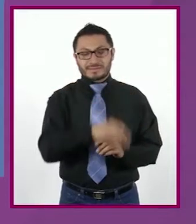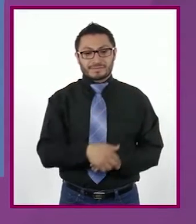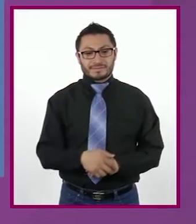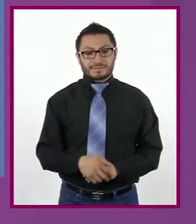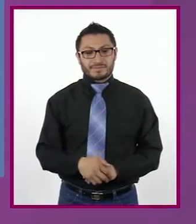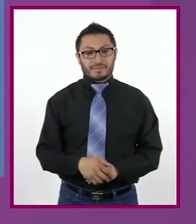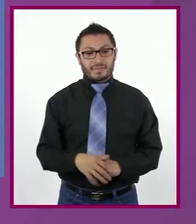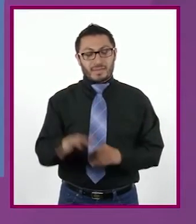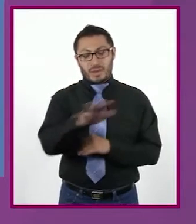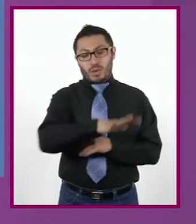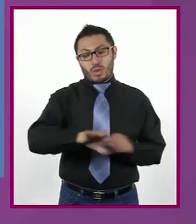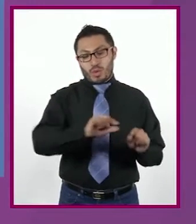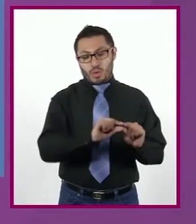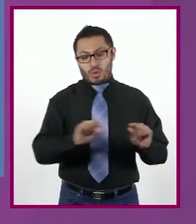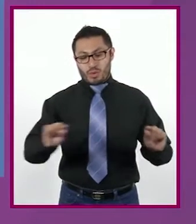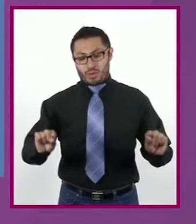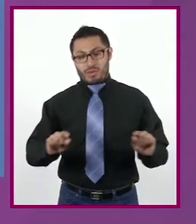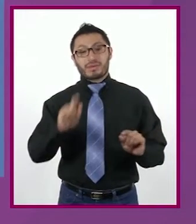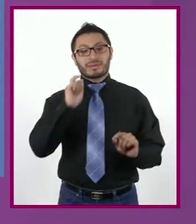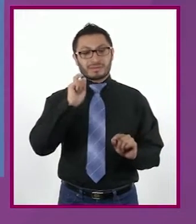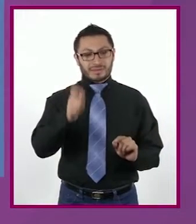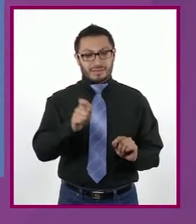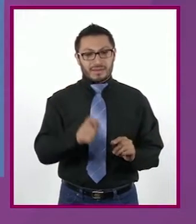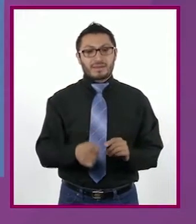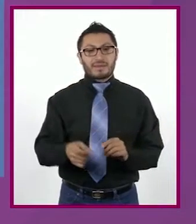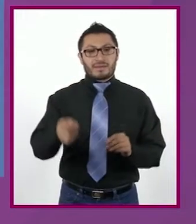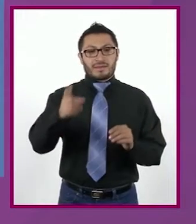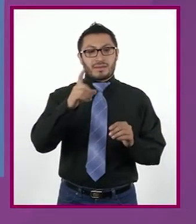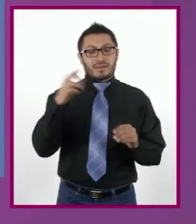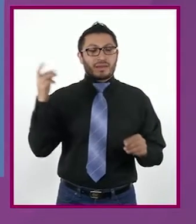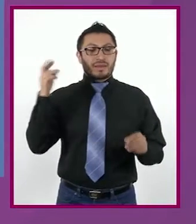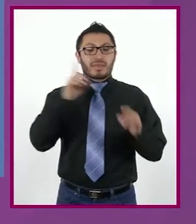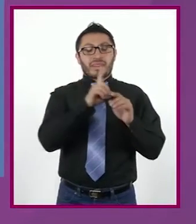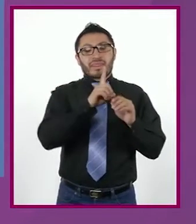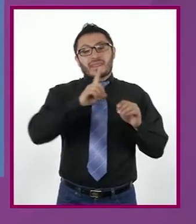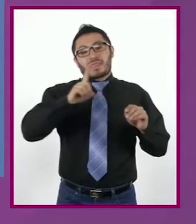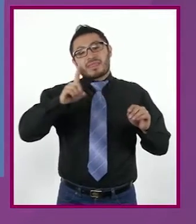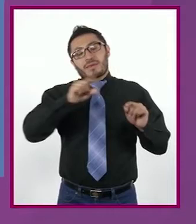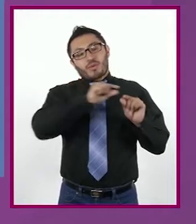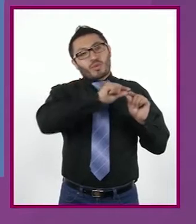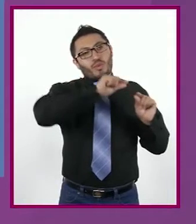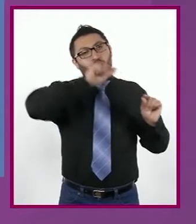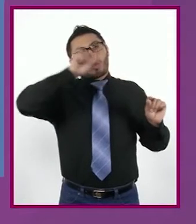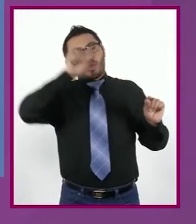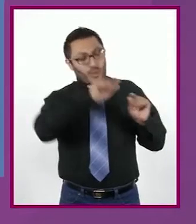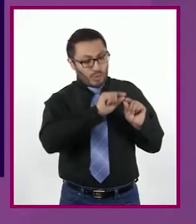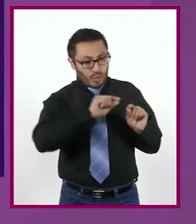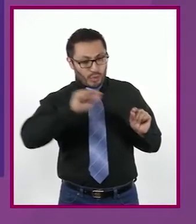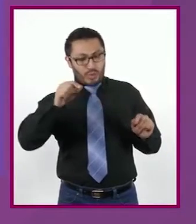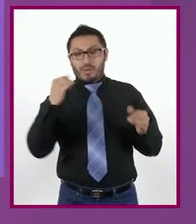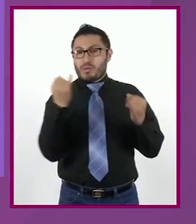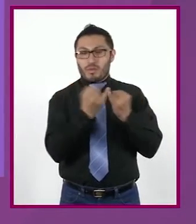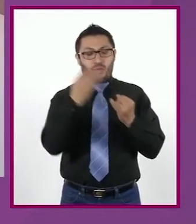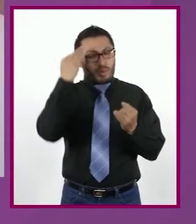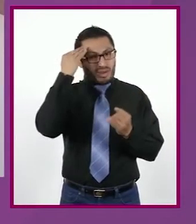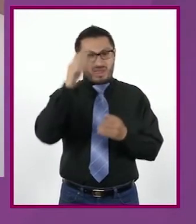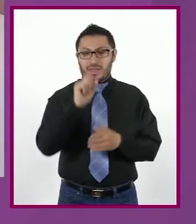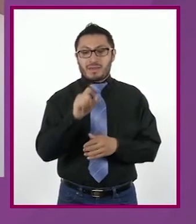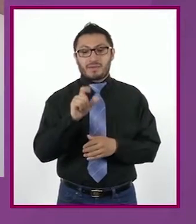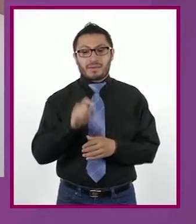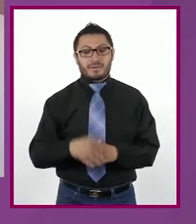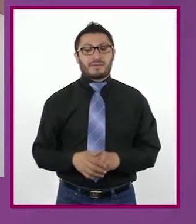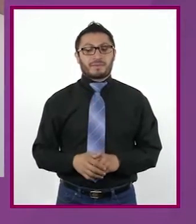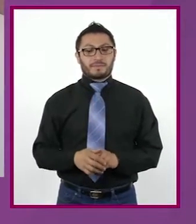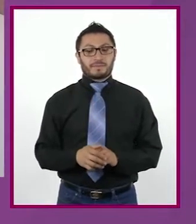sobre el piso. Es decir, recorrió distancias iguales en iguales intervalos de tiempo.